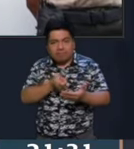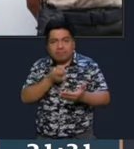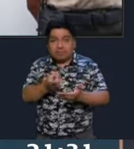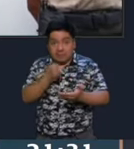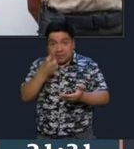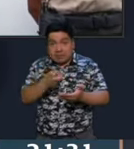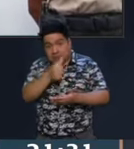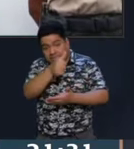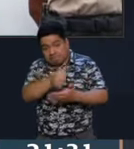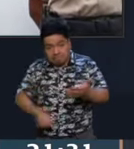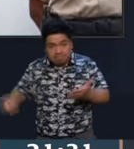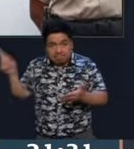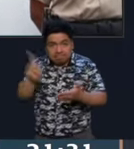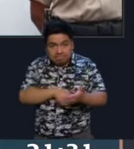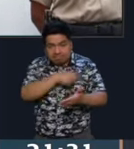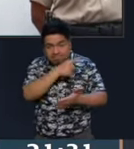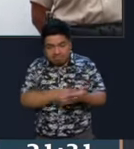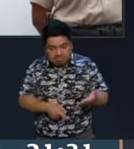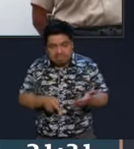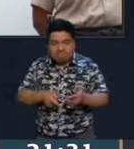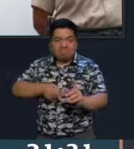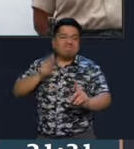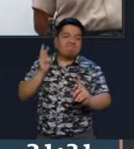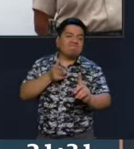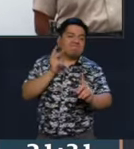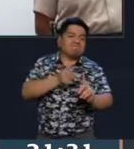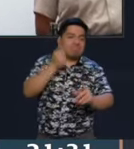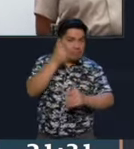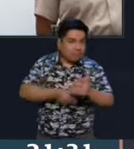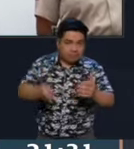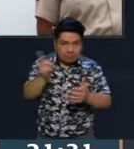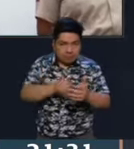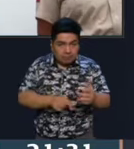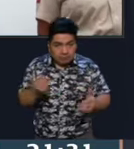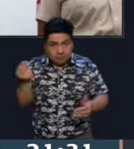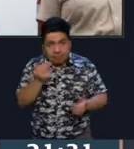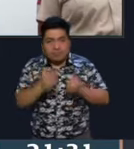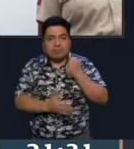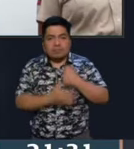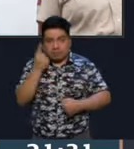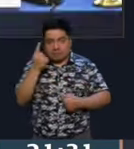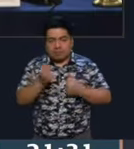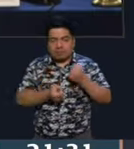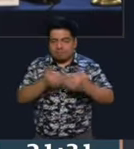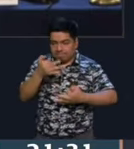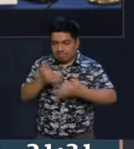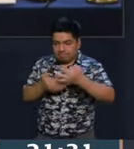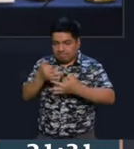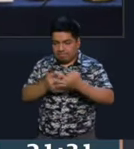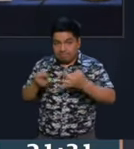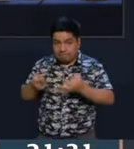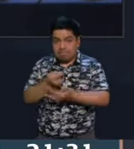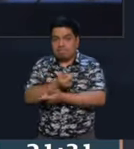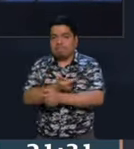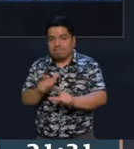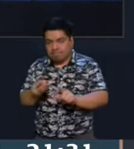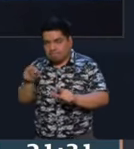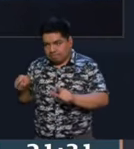a un preso no se le ha otorgado el debido proceso, que de origen debería anular digamos,